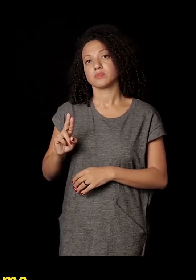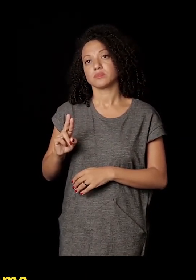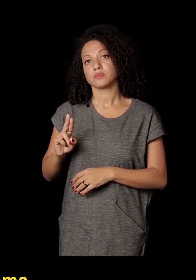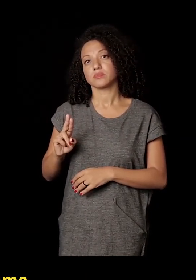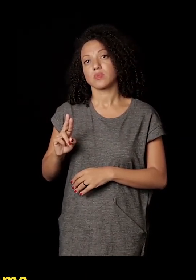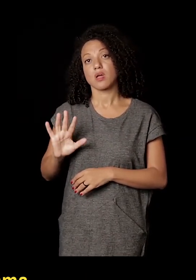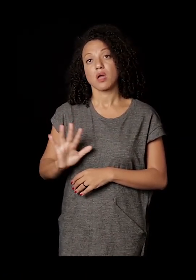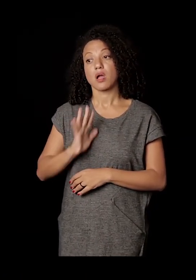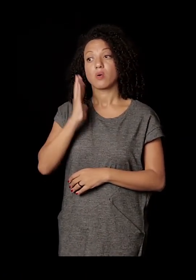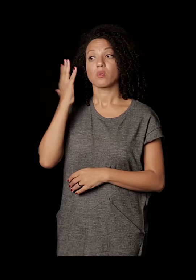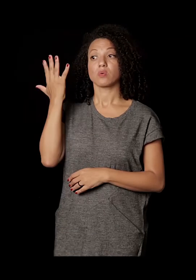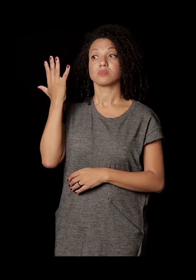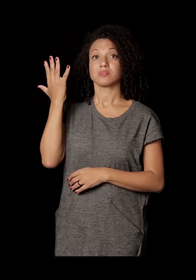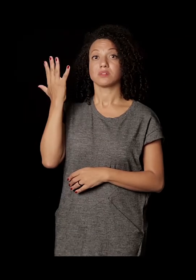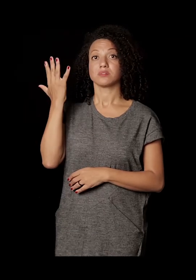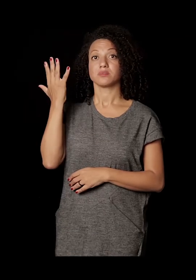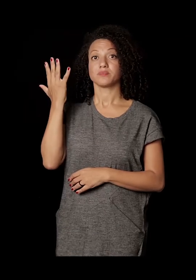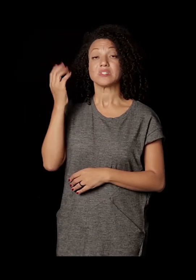callamos.